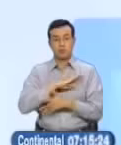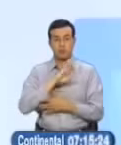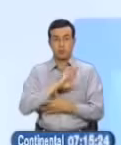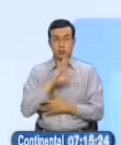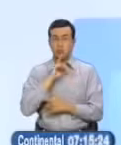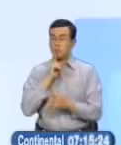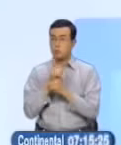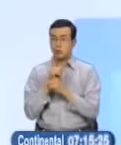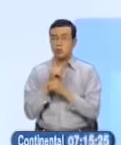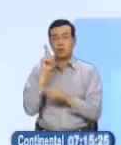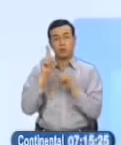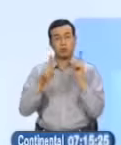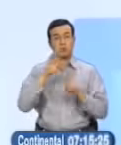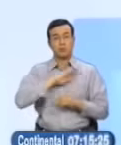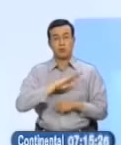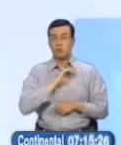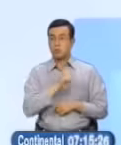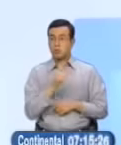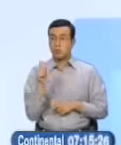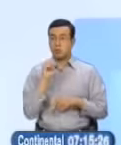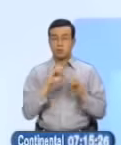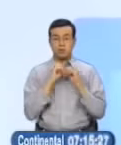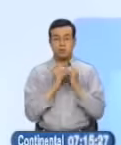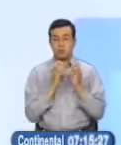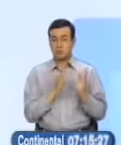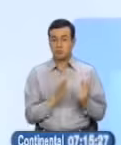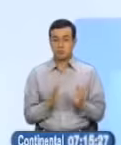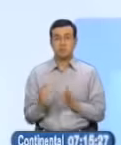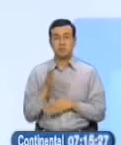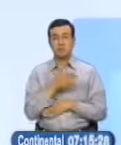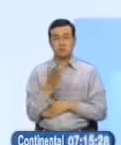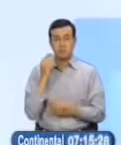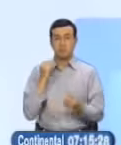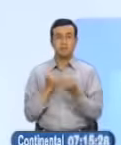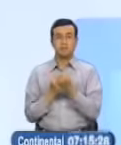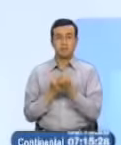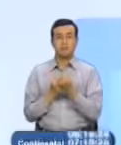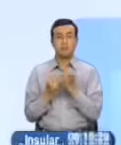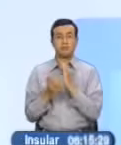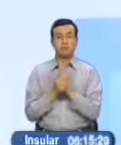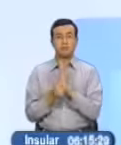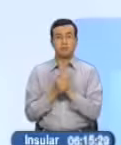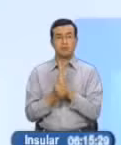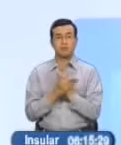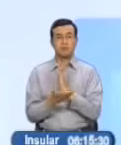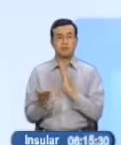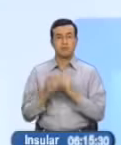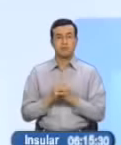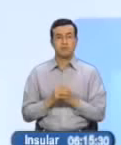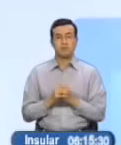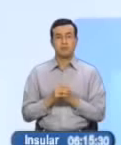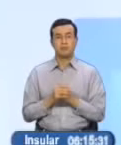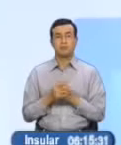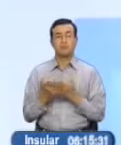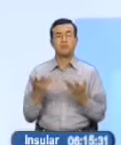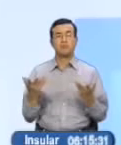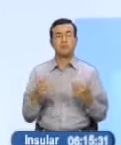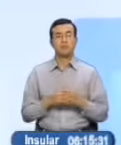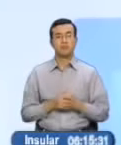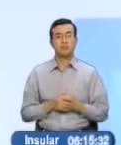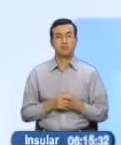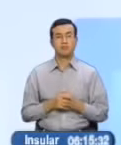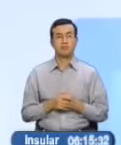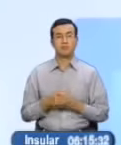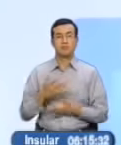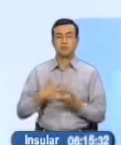mencionar que hay algunos gobiernos locales organizados que también están contribuyendo en estas capacitaciones, en este manejo de albergues. Es obligación